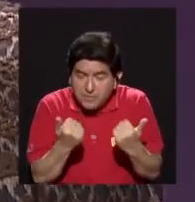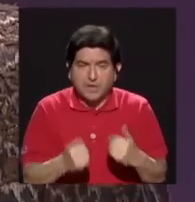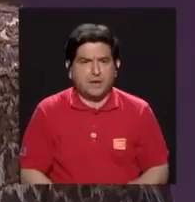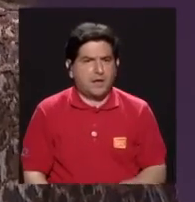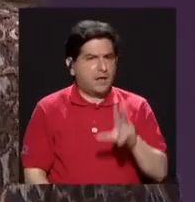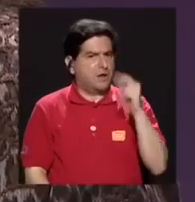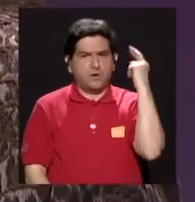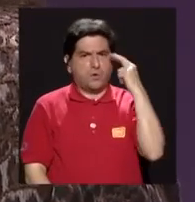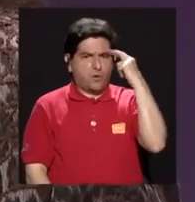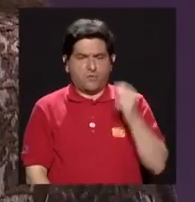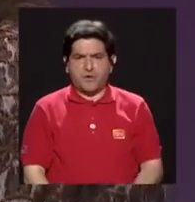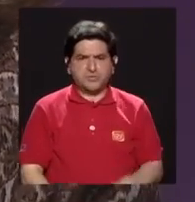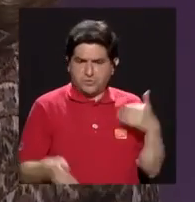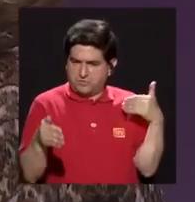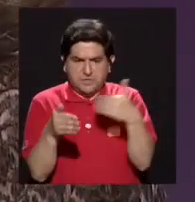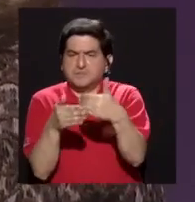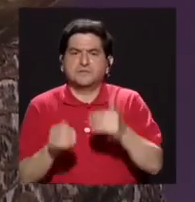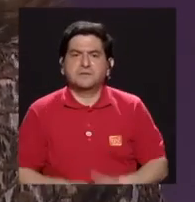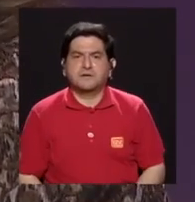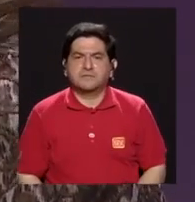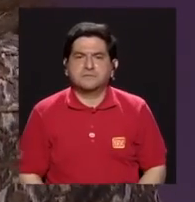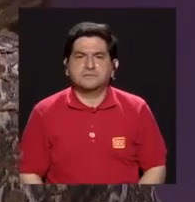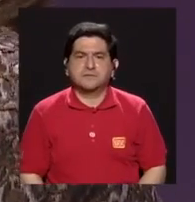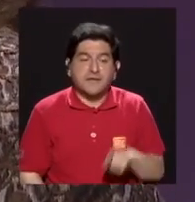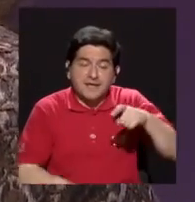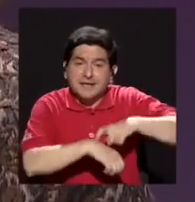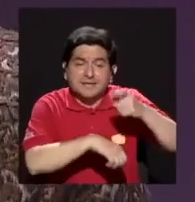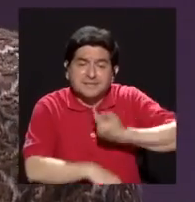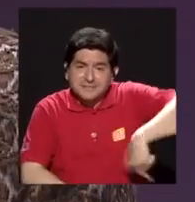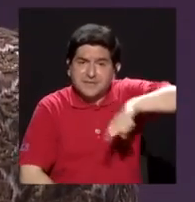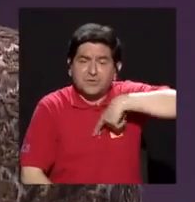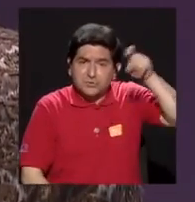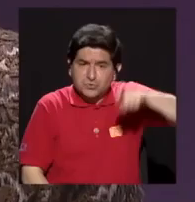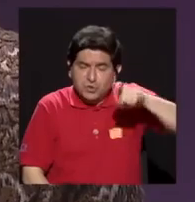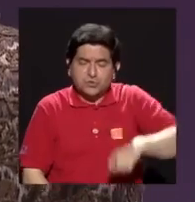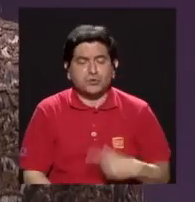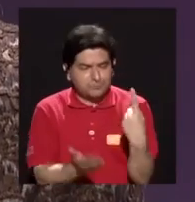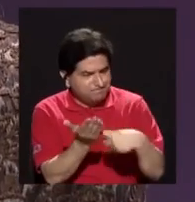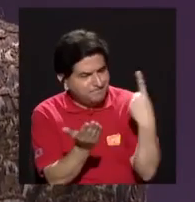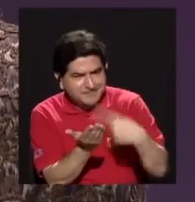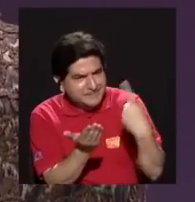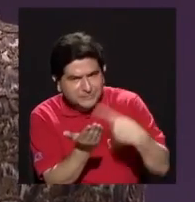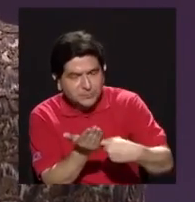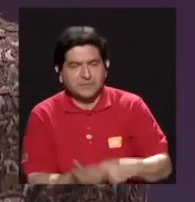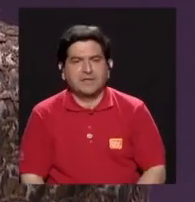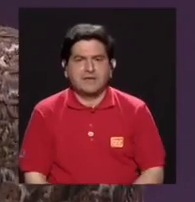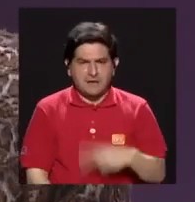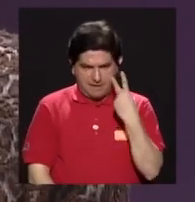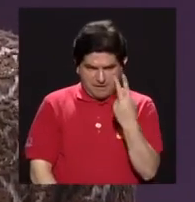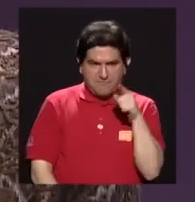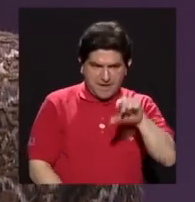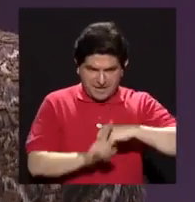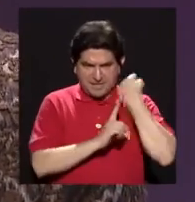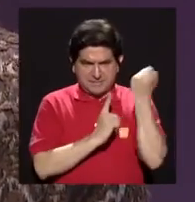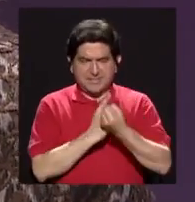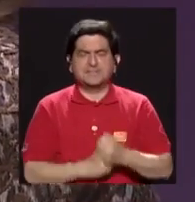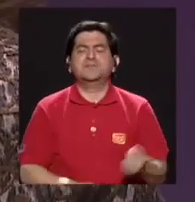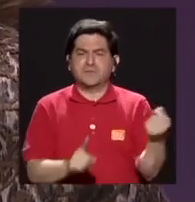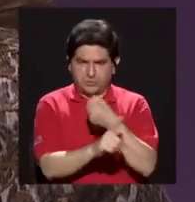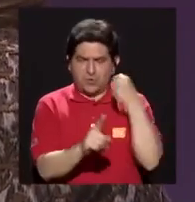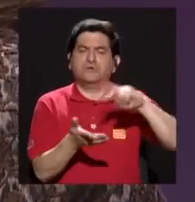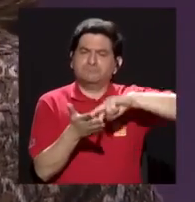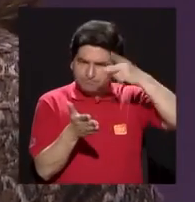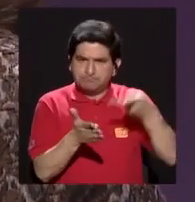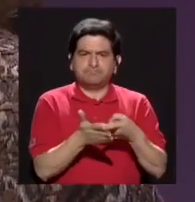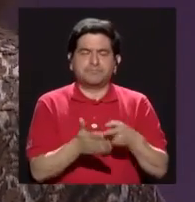acercarse hacia nosotros y es ahí en donde tenemos que poner sobre el tapete y weaver que esto es una forma de violencia